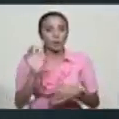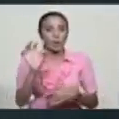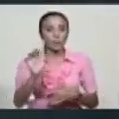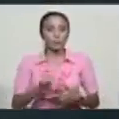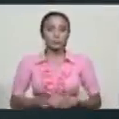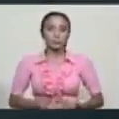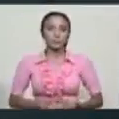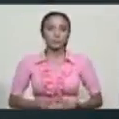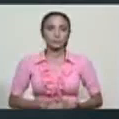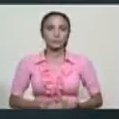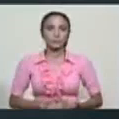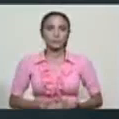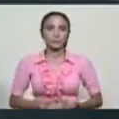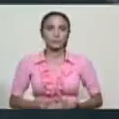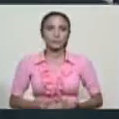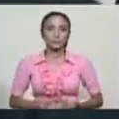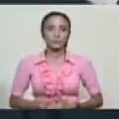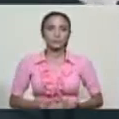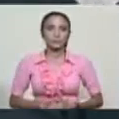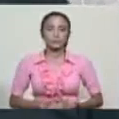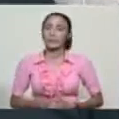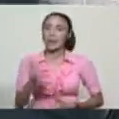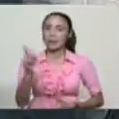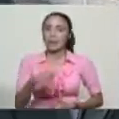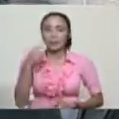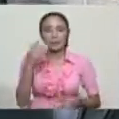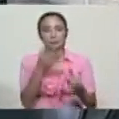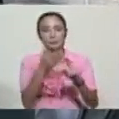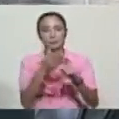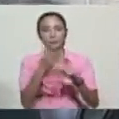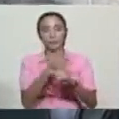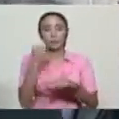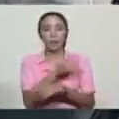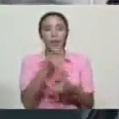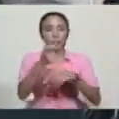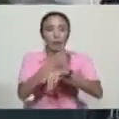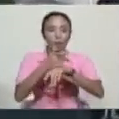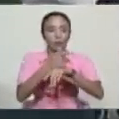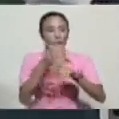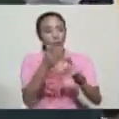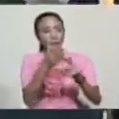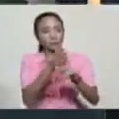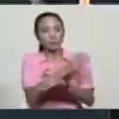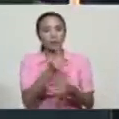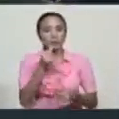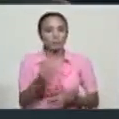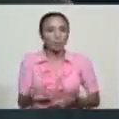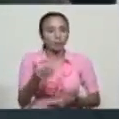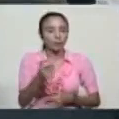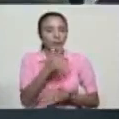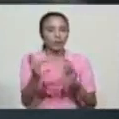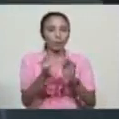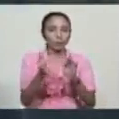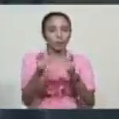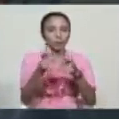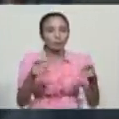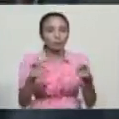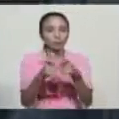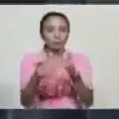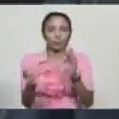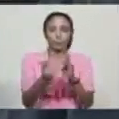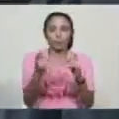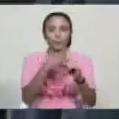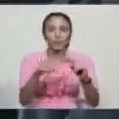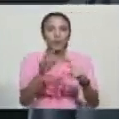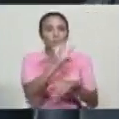nación. Además, el constante llamado del Ejecutivo Nacional de mantener importantes conversaciones y el diálogo con